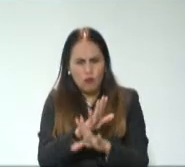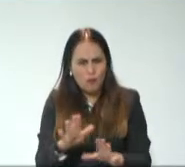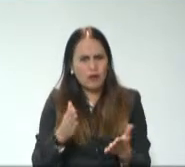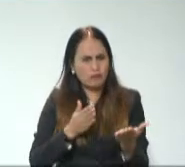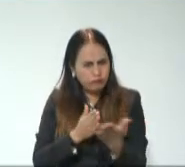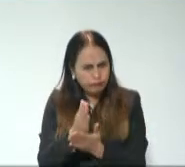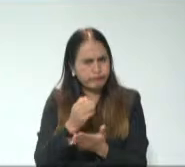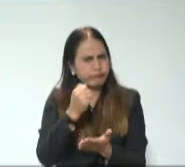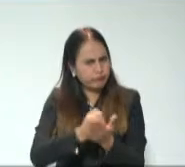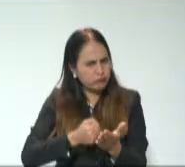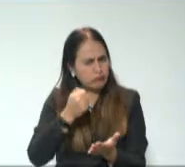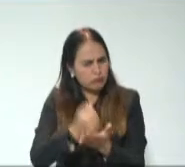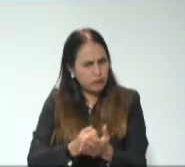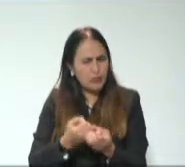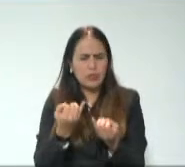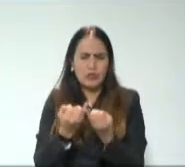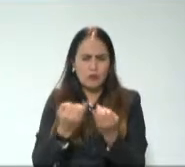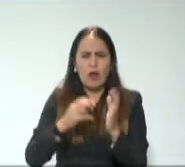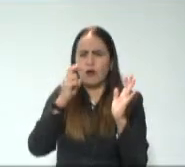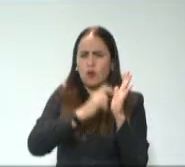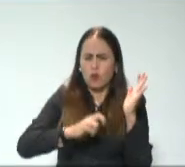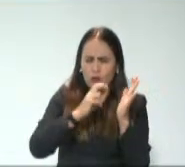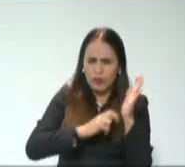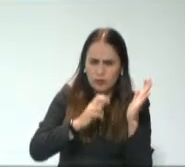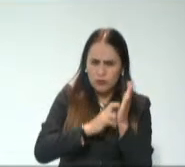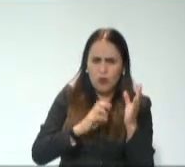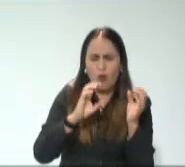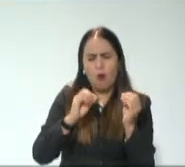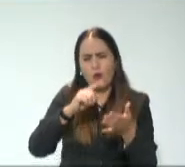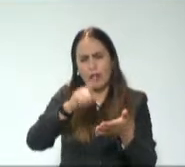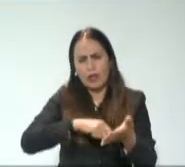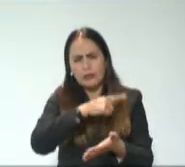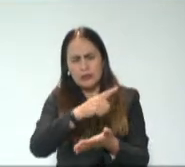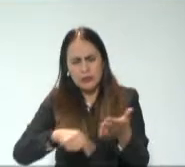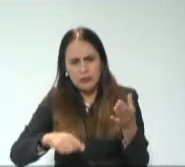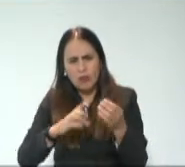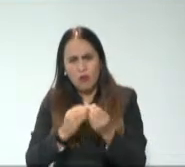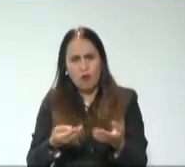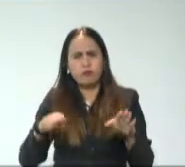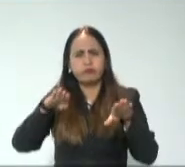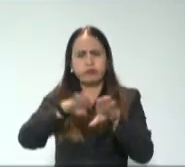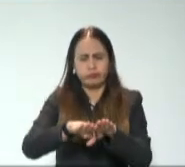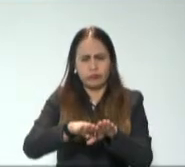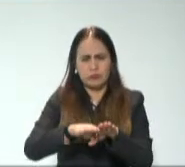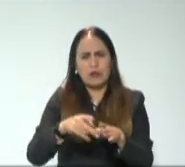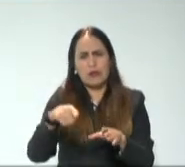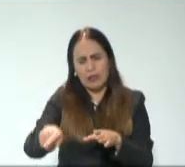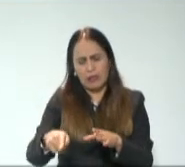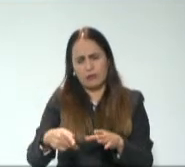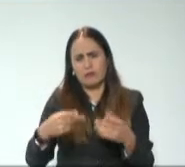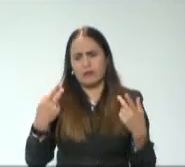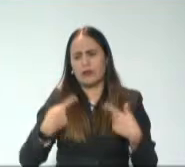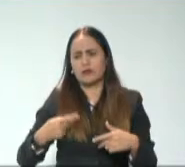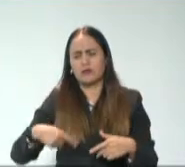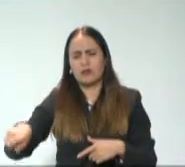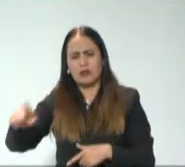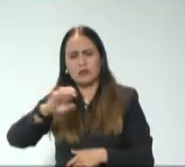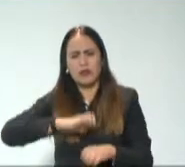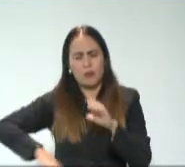rectificación de cancelación y oposición de datos personales en posesión de sujetos